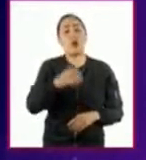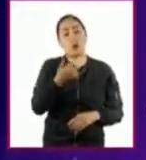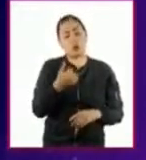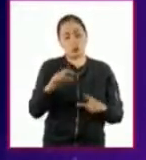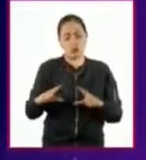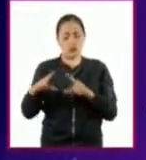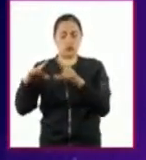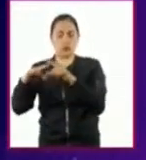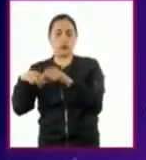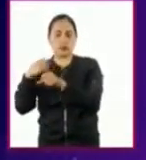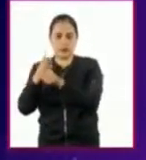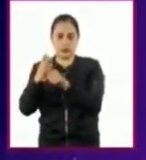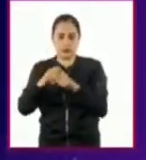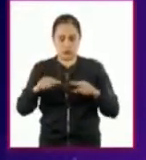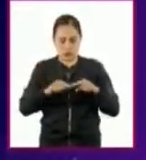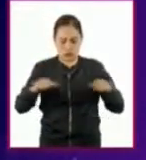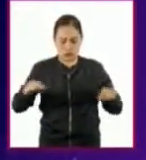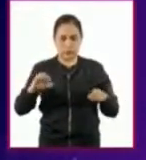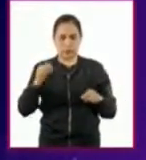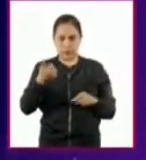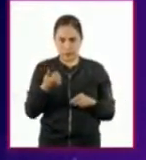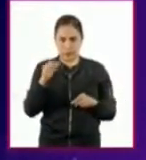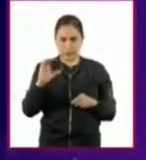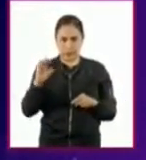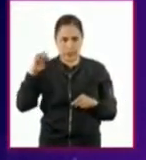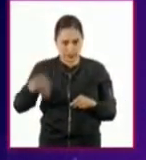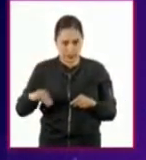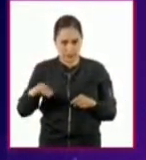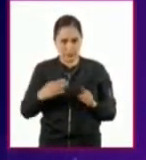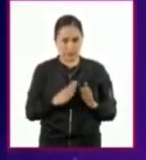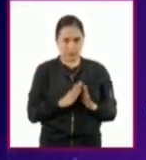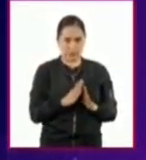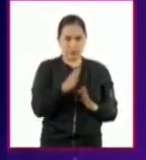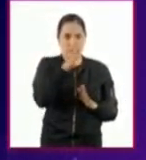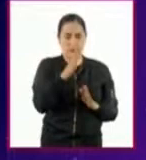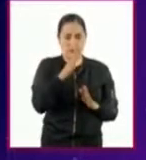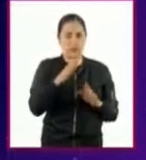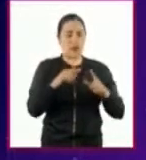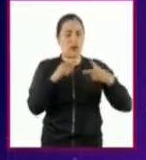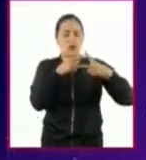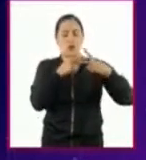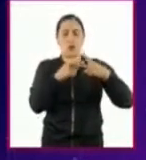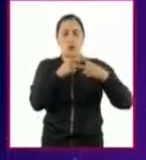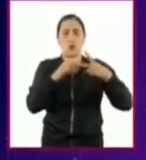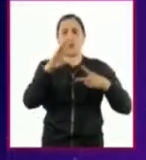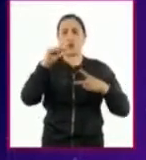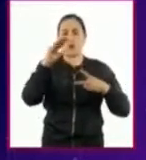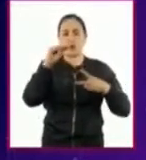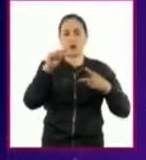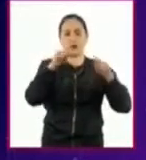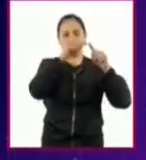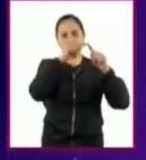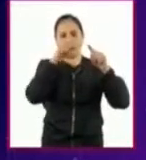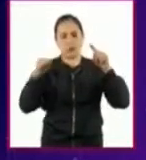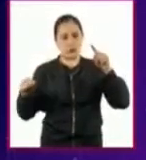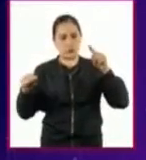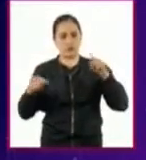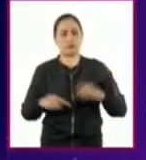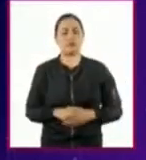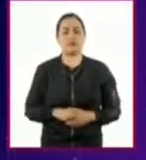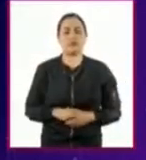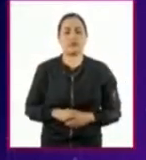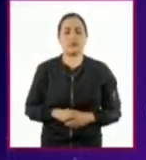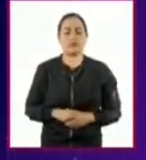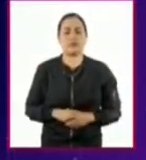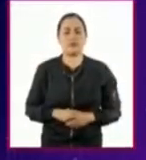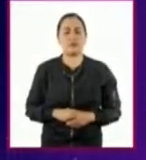y un ángulo de 90 grados. Y sobre el otro lado del ángulo, otro lado de 6 centímetros. Después medí